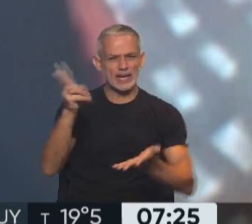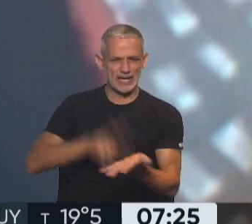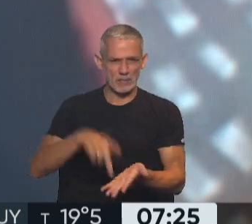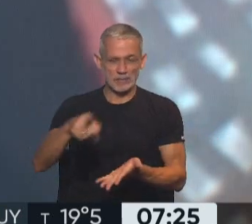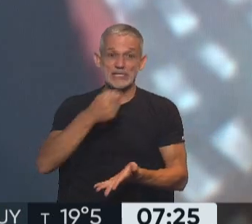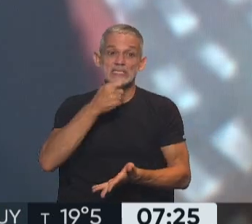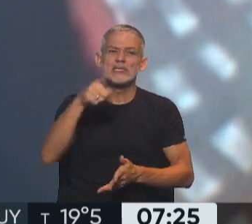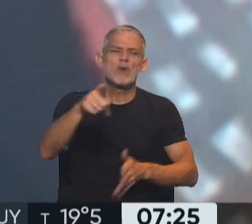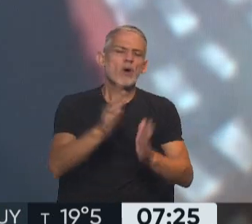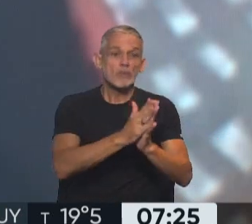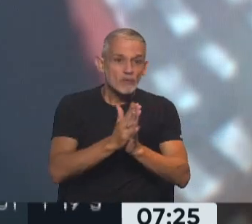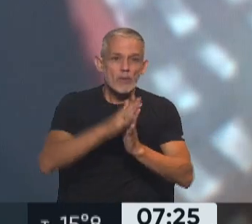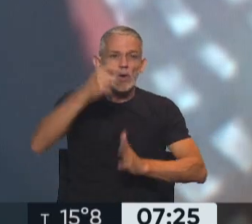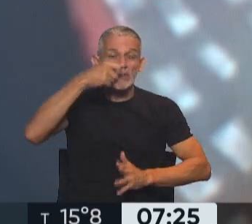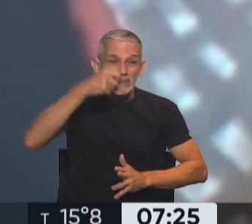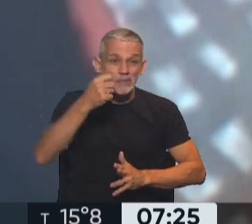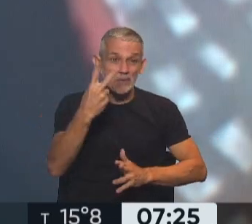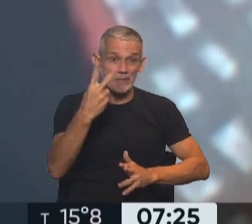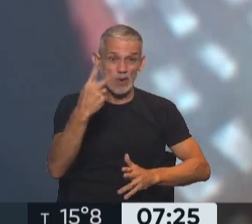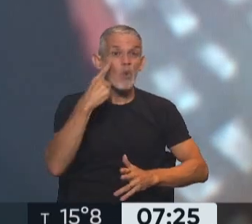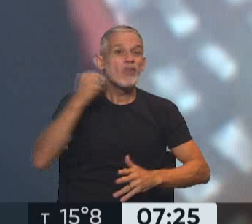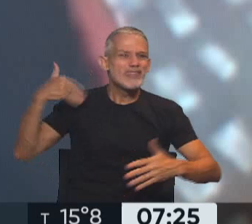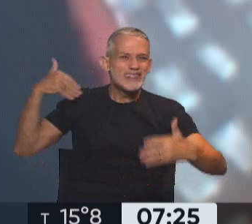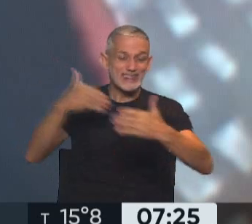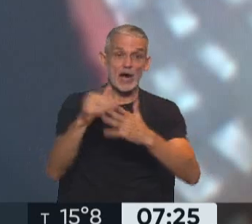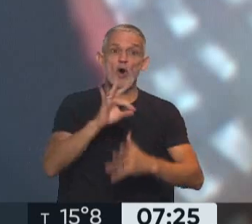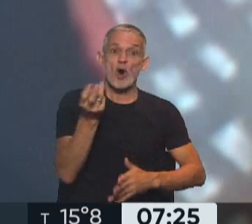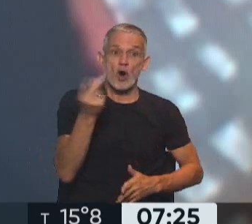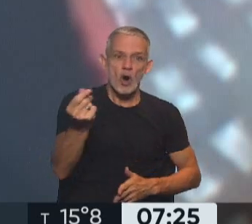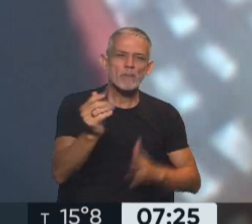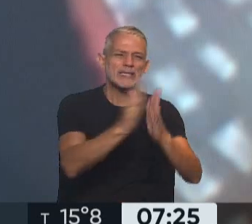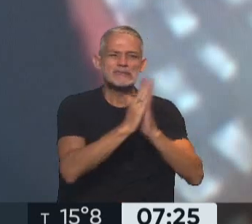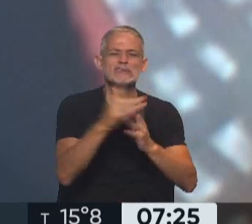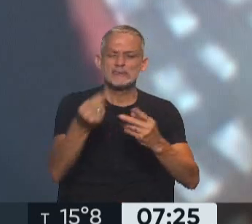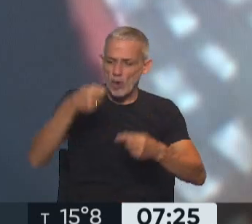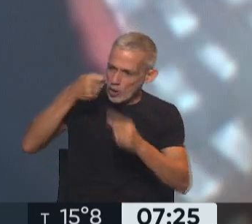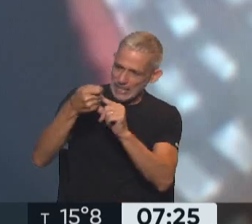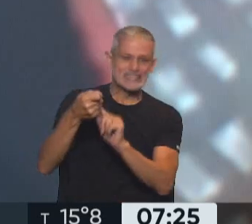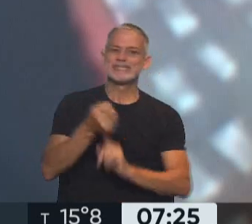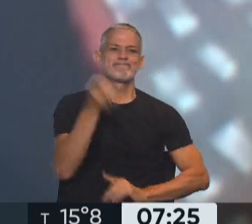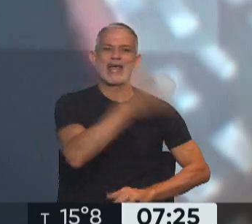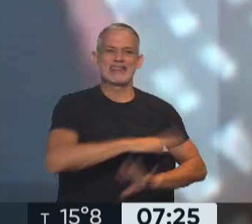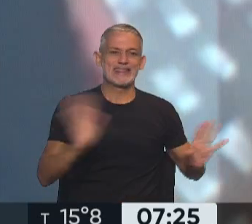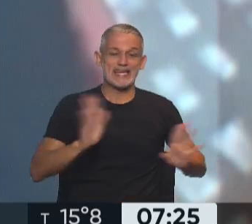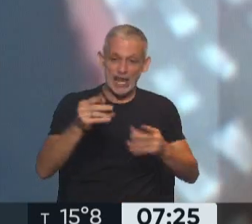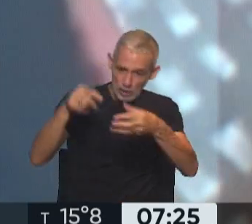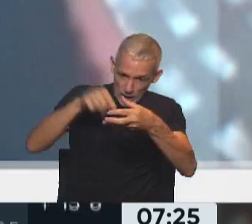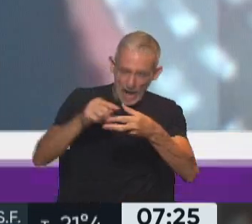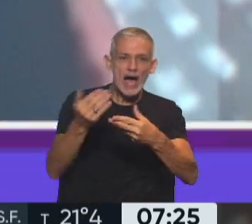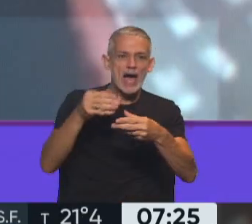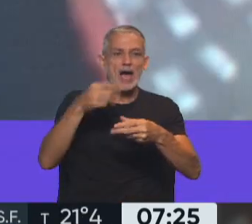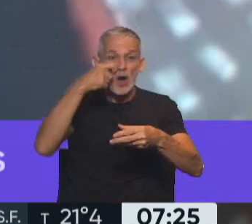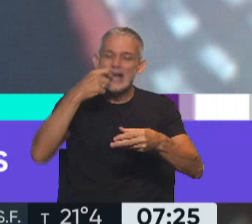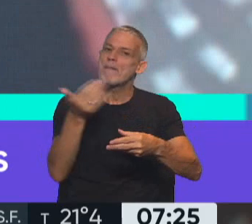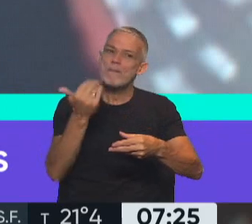si consumiste cocaína en las últimas 24 horas o las compraste, hay que descartarla. Estamos hablando de una sustancia que es mortal. Y